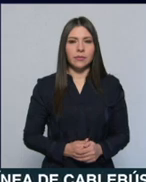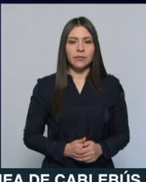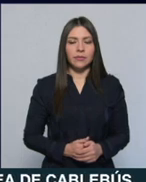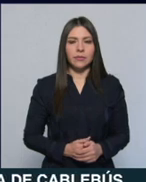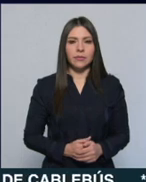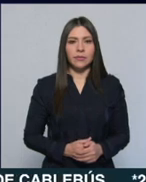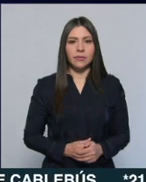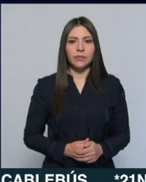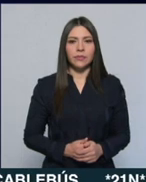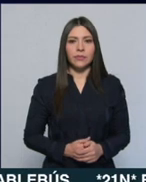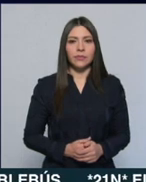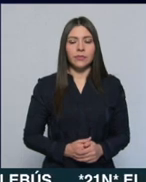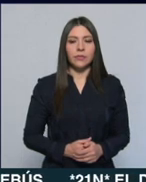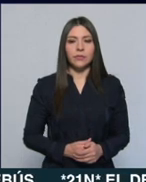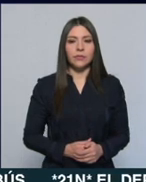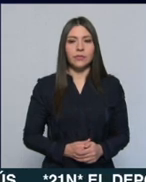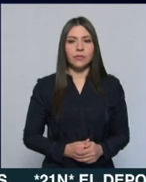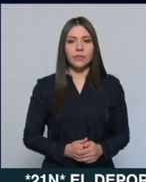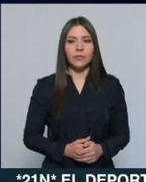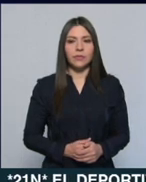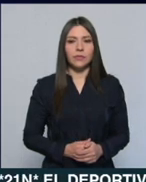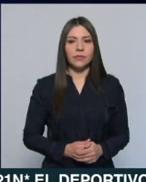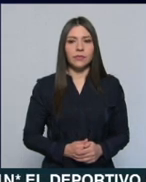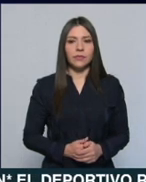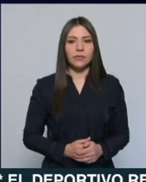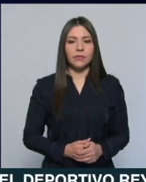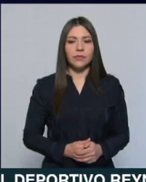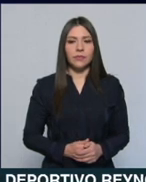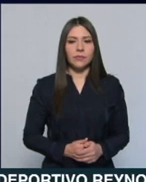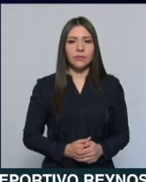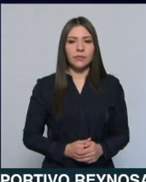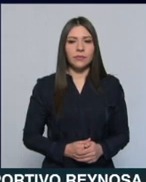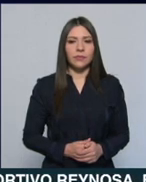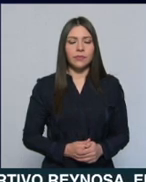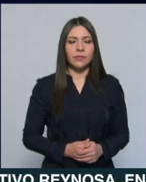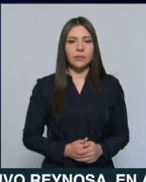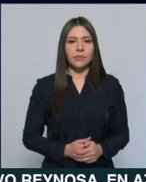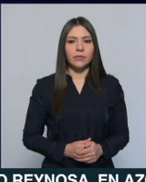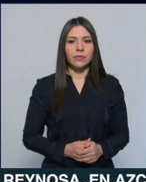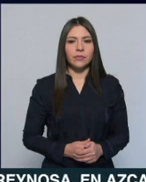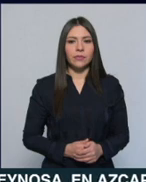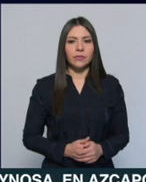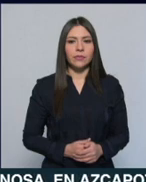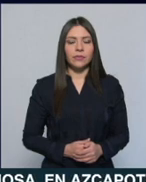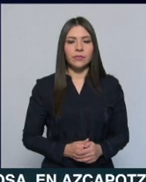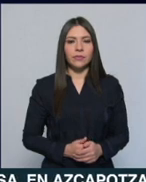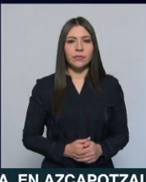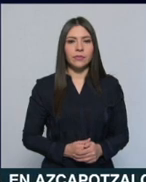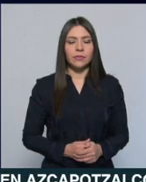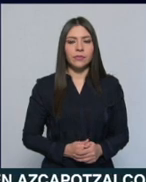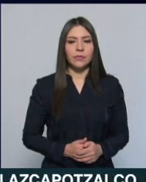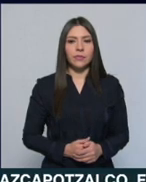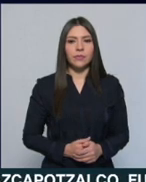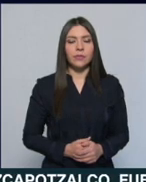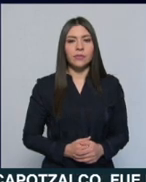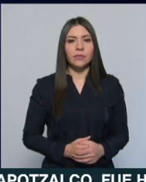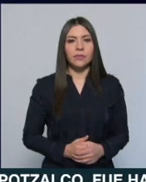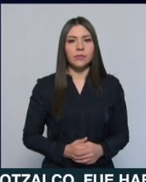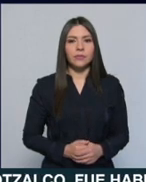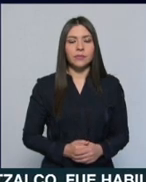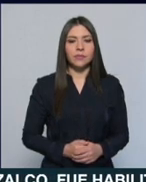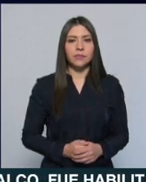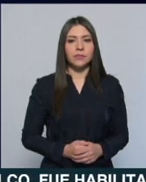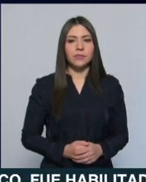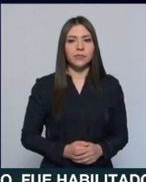güey, sin pedos. Haz de cuenta que yo necesito saber todo eso, porque me puse a todos estos güeyes, tengo que... huevo. Sí, pues es una cosa,